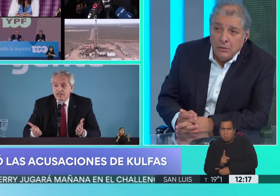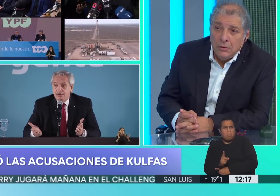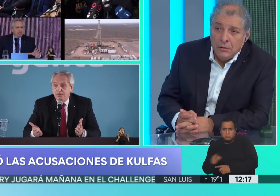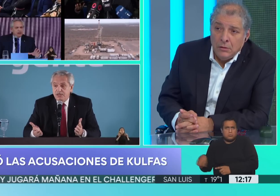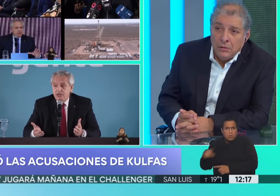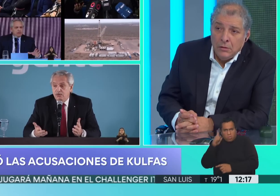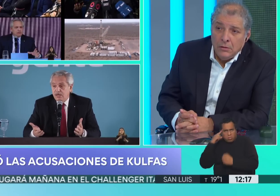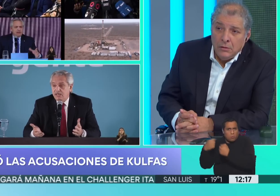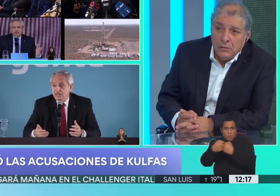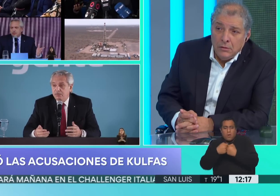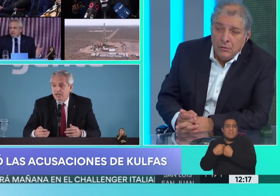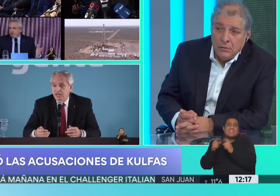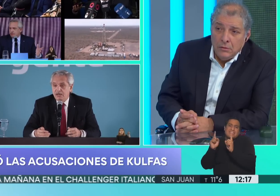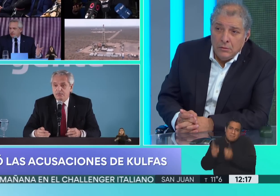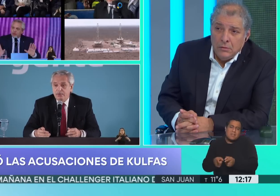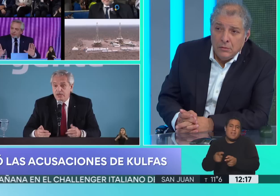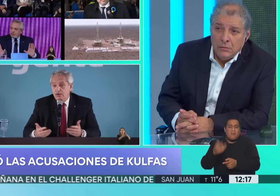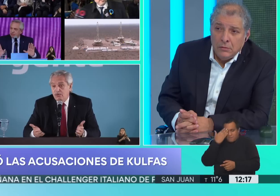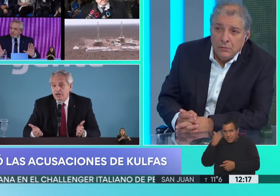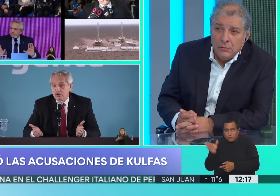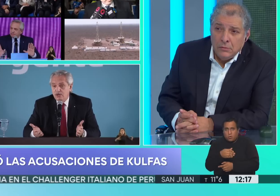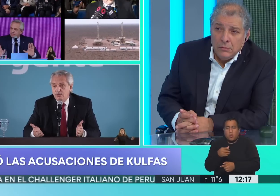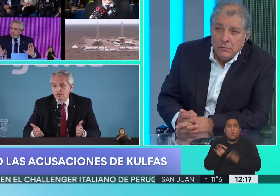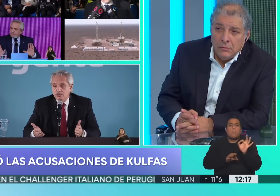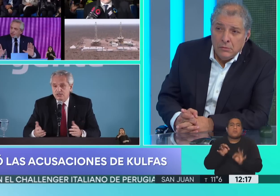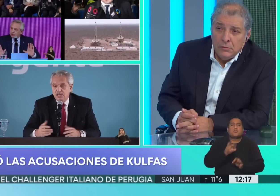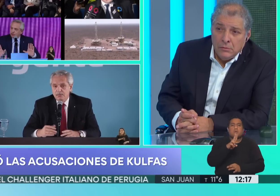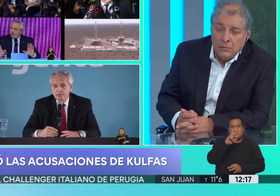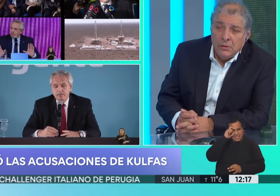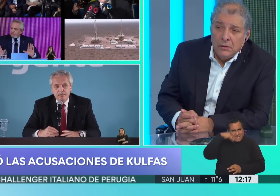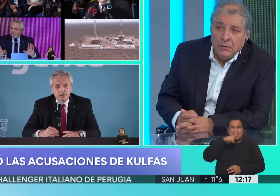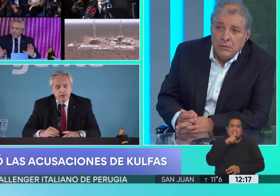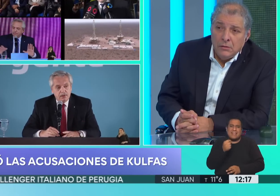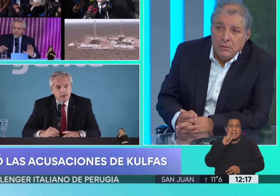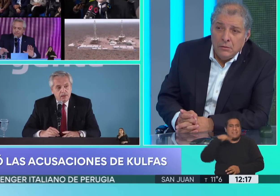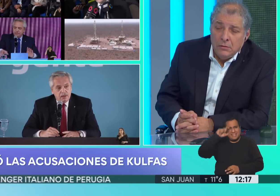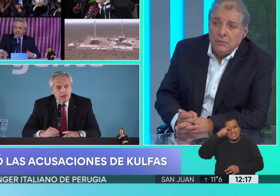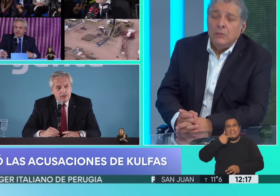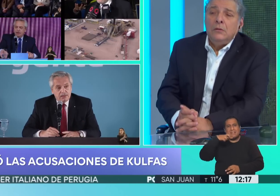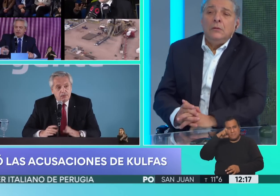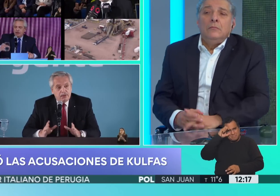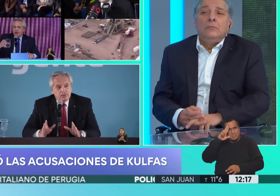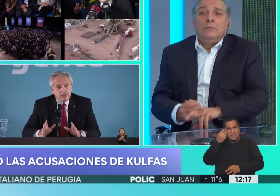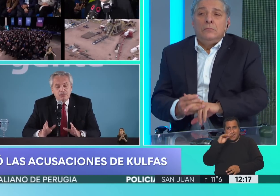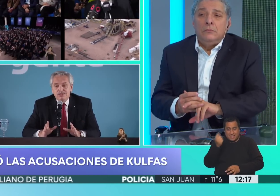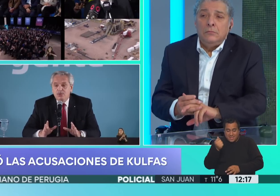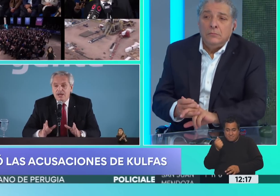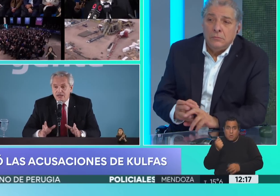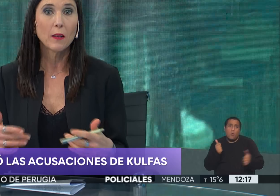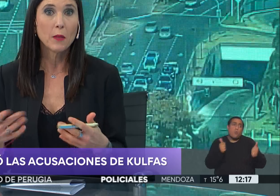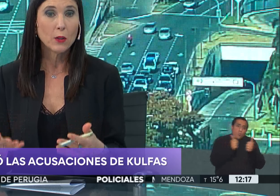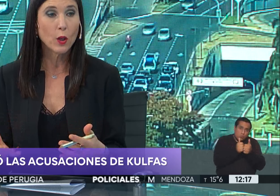y también unifica al Frente de Todos el proyecto de renta inesperada que presentó ayer el presidente junto a un Martín